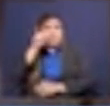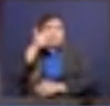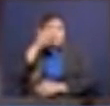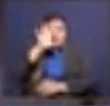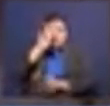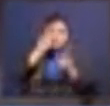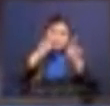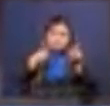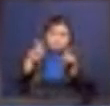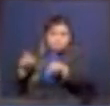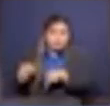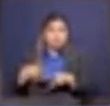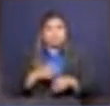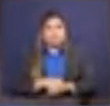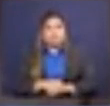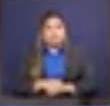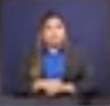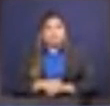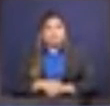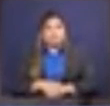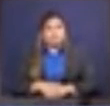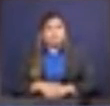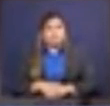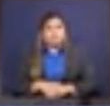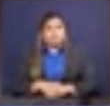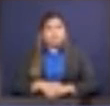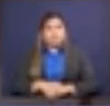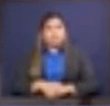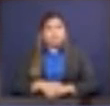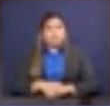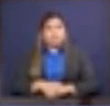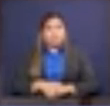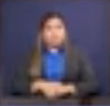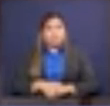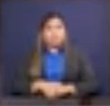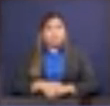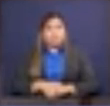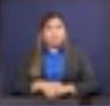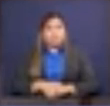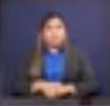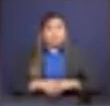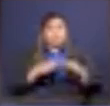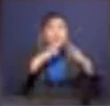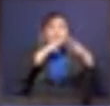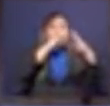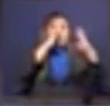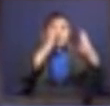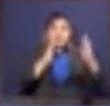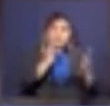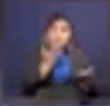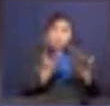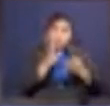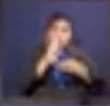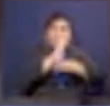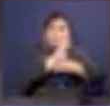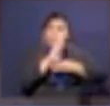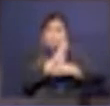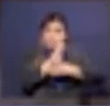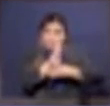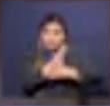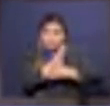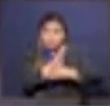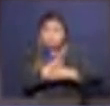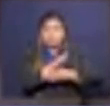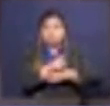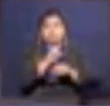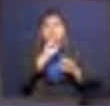1.036.417 clientes. De igual manera, la cartera hipotecaria residencial